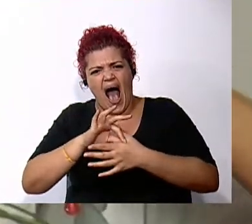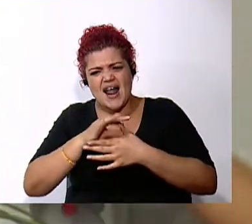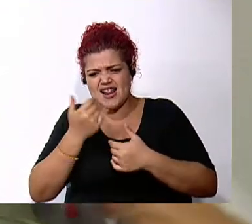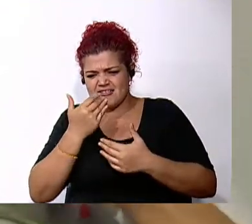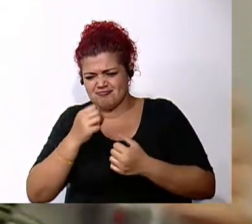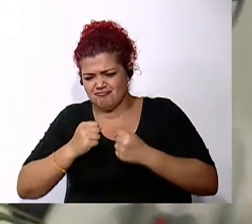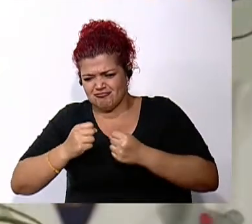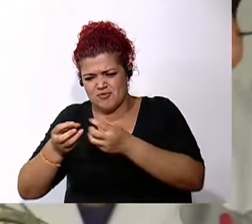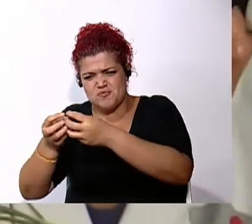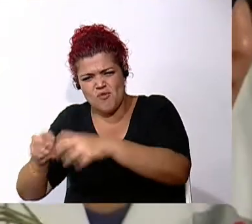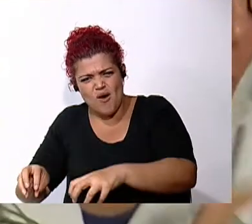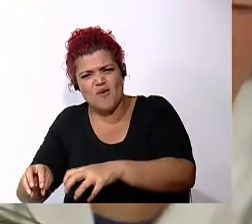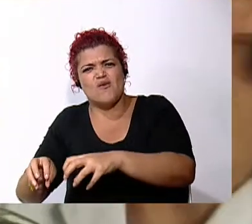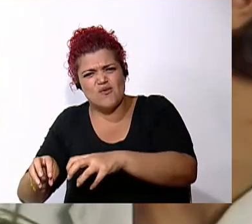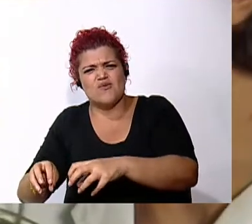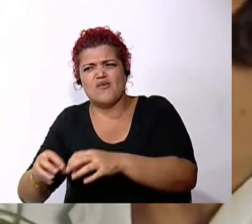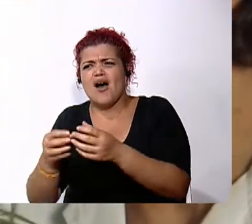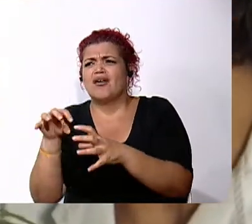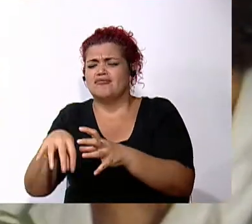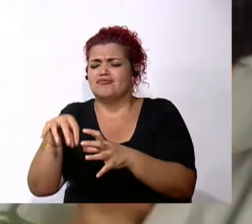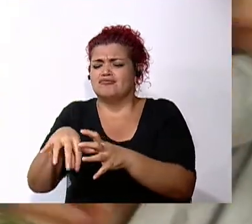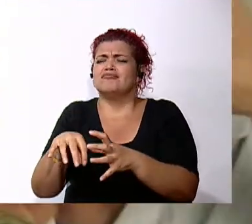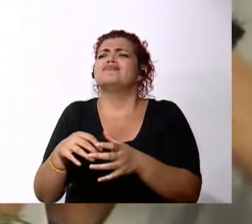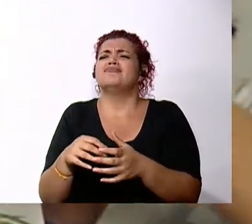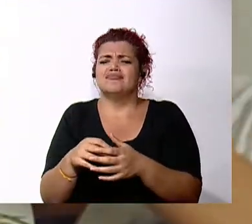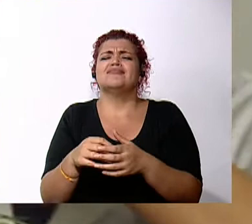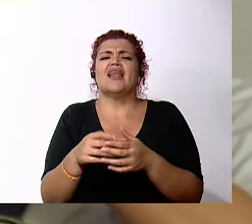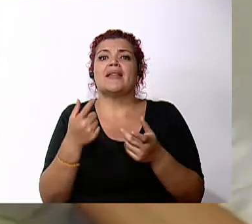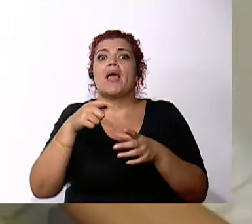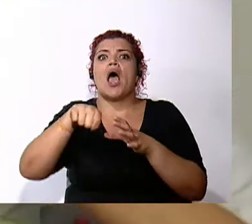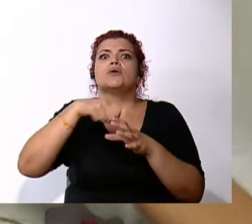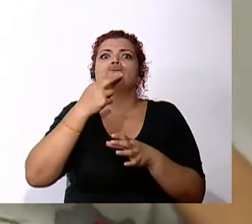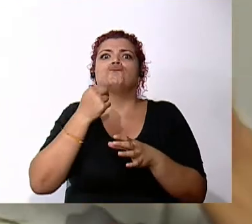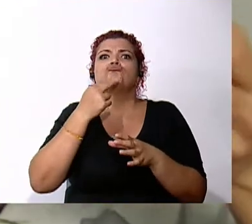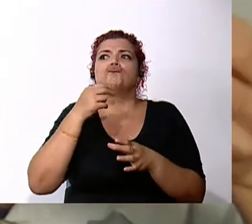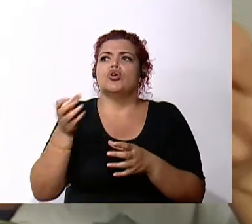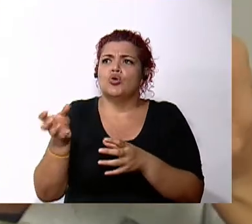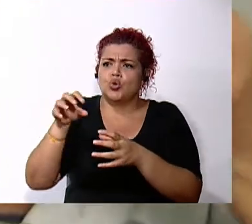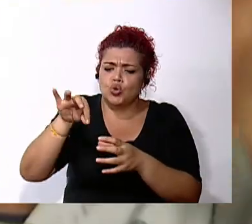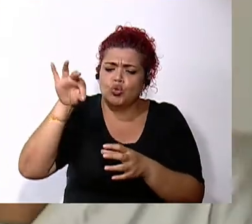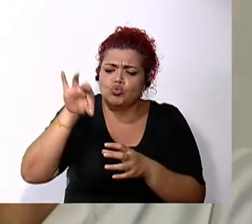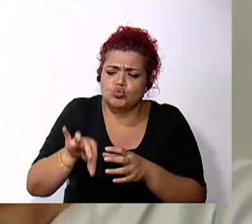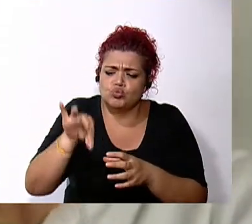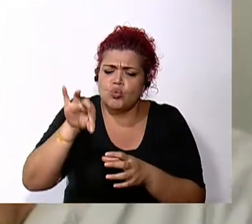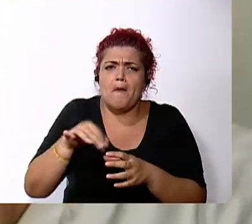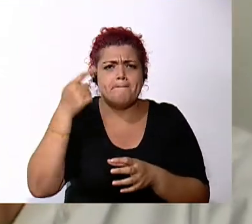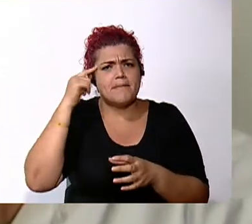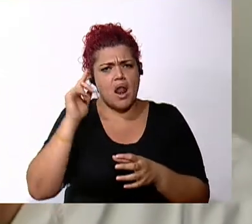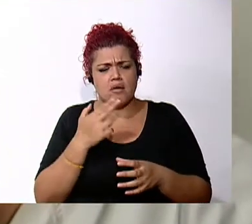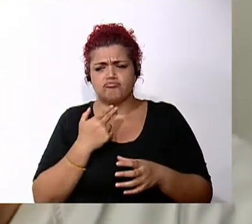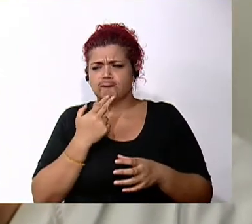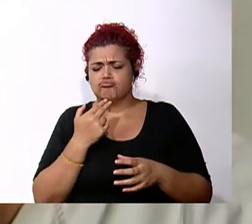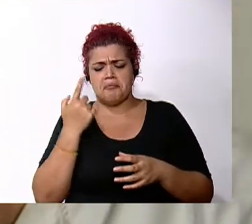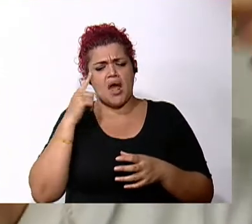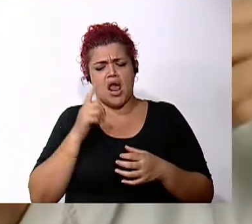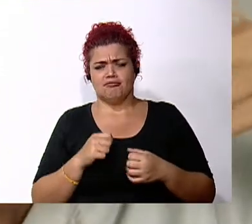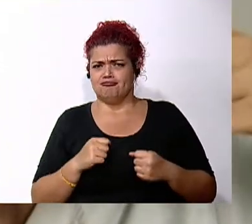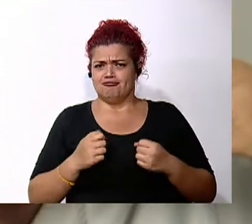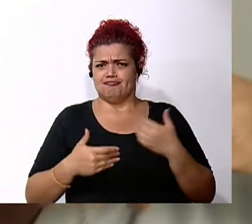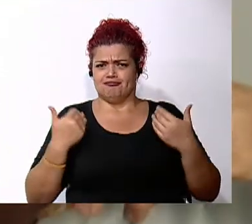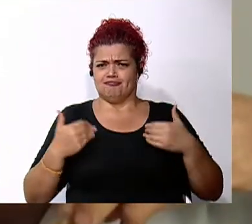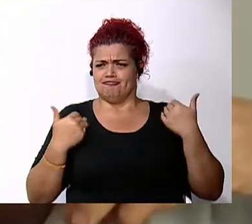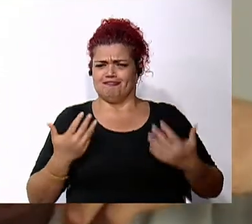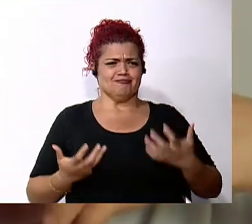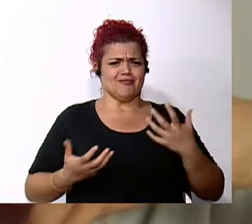sin Dios. Un poco de proteína, bueno, y azúcar, más que nada para el postre, para que le dé un poco de alegría de